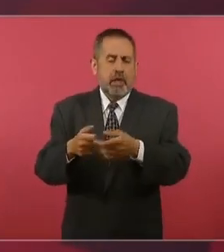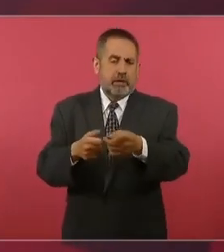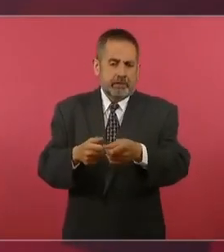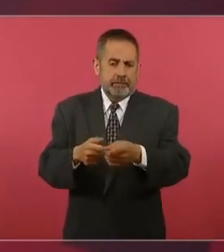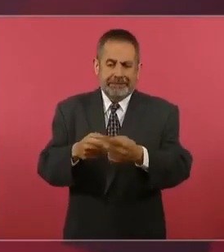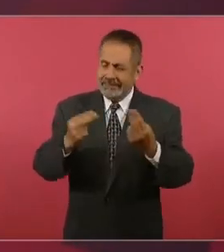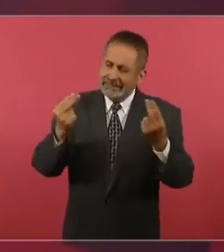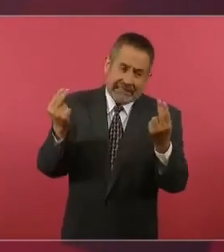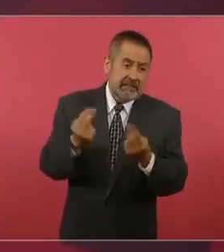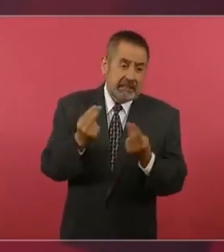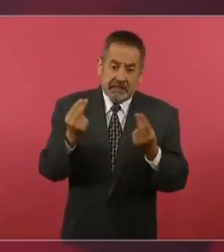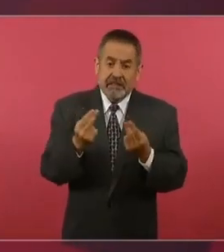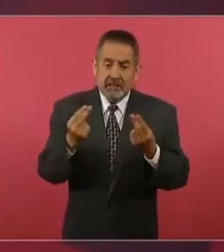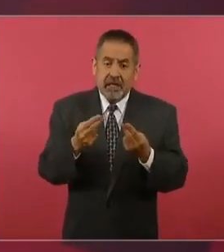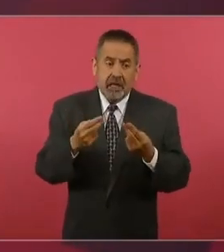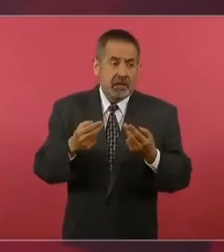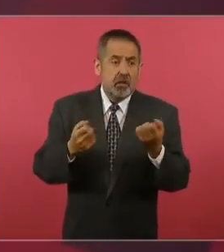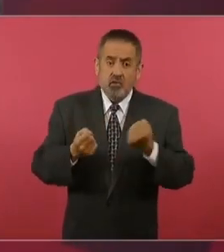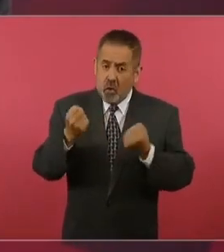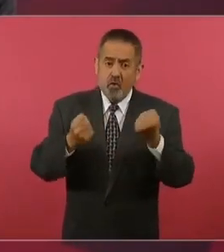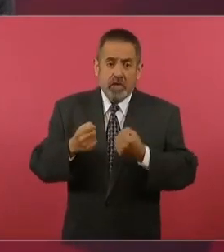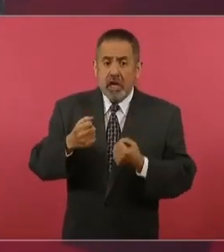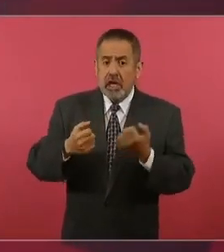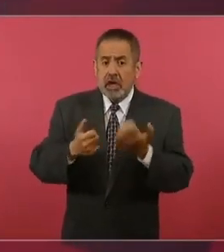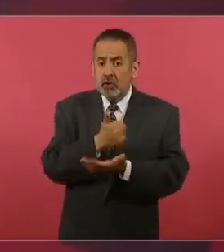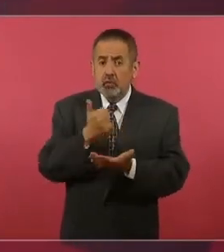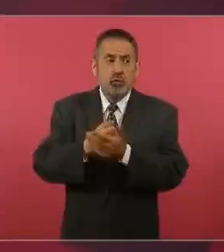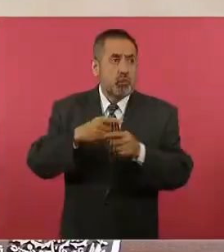y necesitan en las ciudades